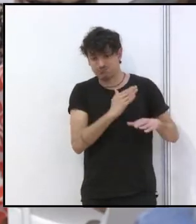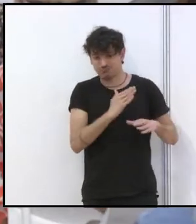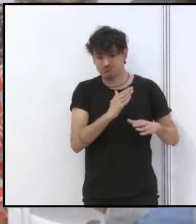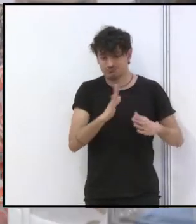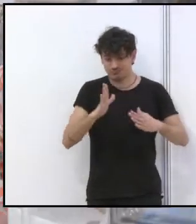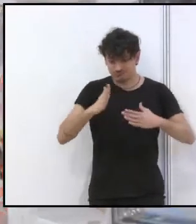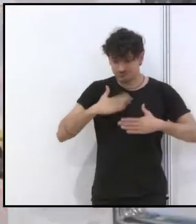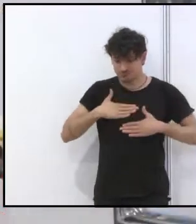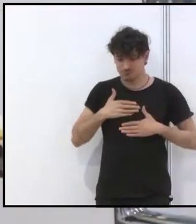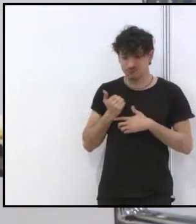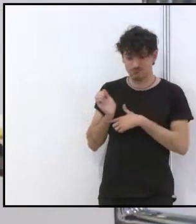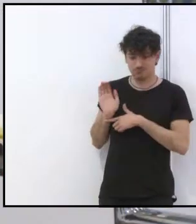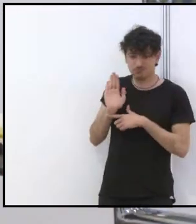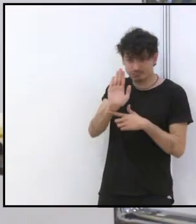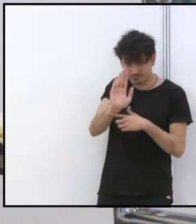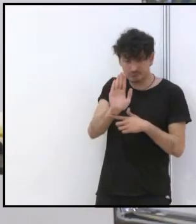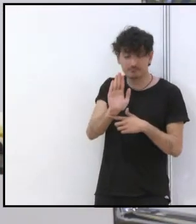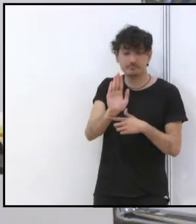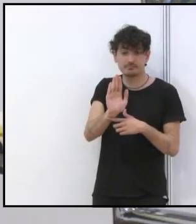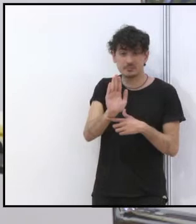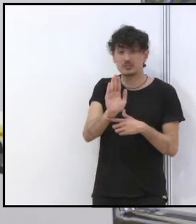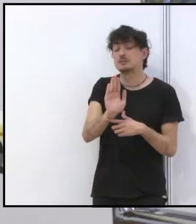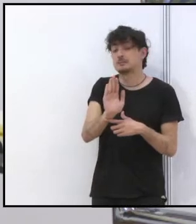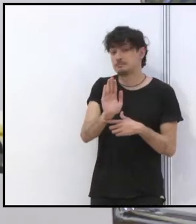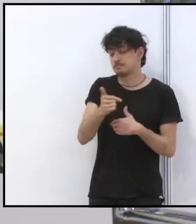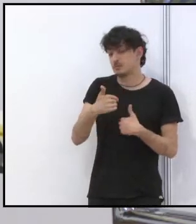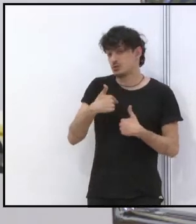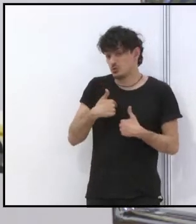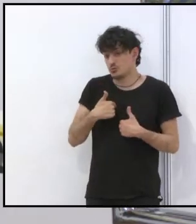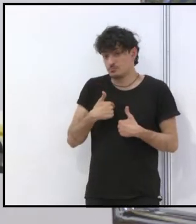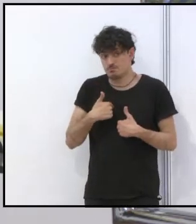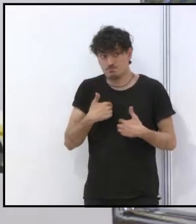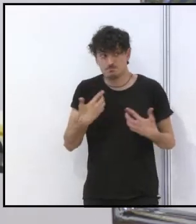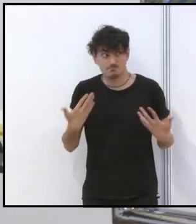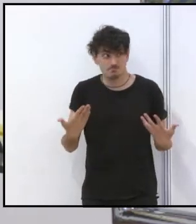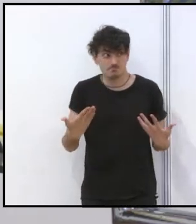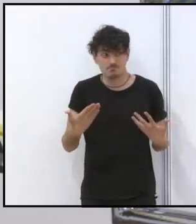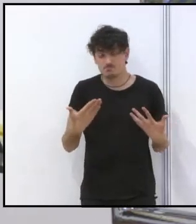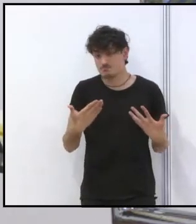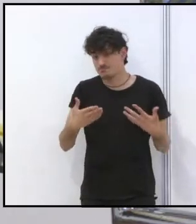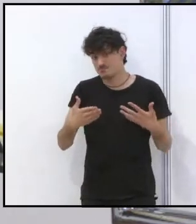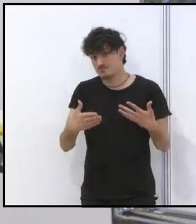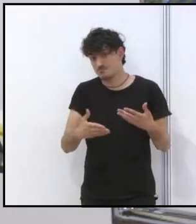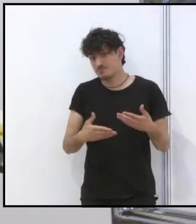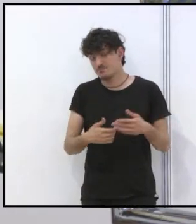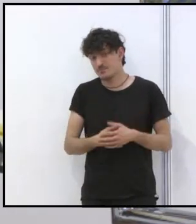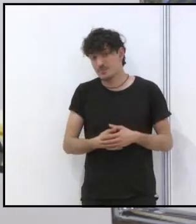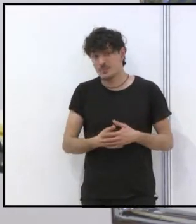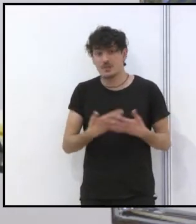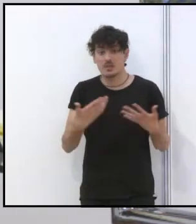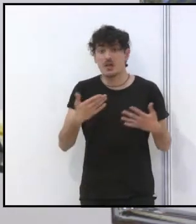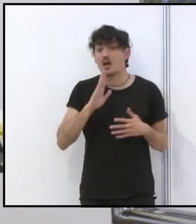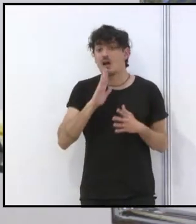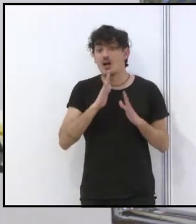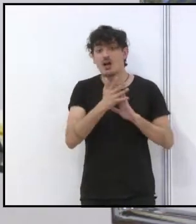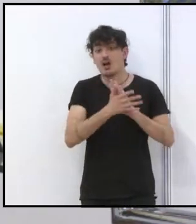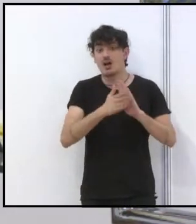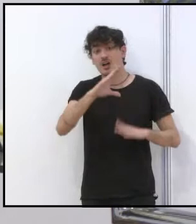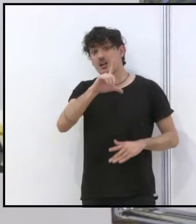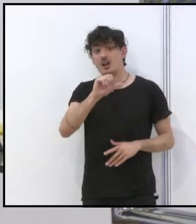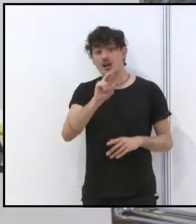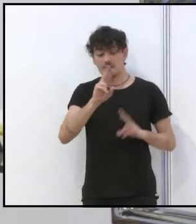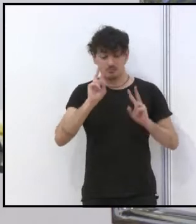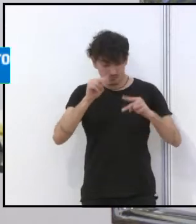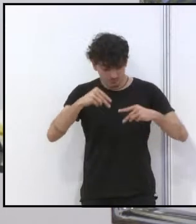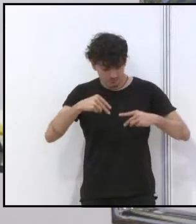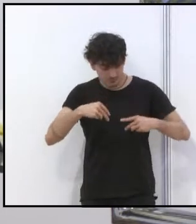de presentarnos. Yo, para retribuir gentilezas, porque Clara ha hablado muy poco de sí misma, quiero decir